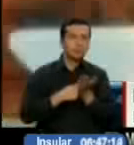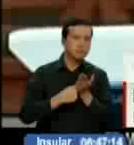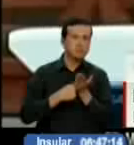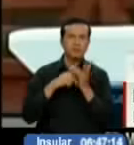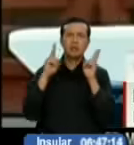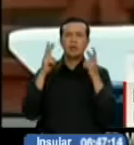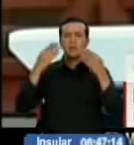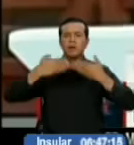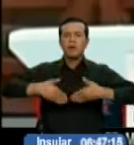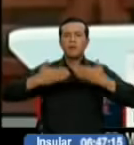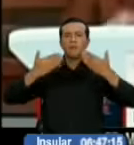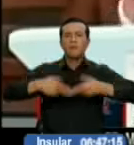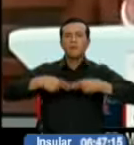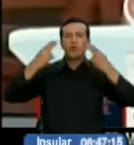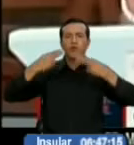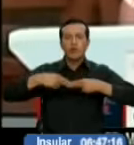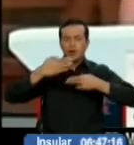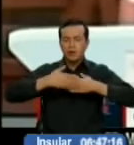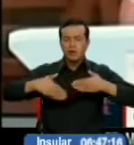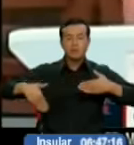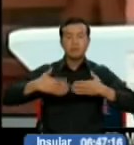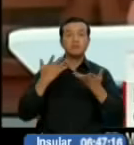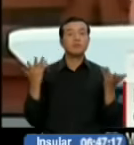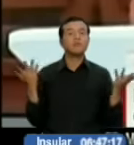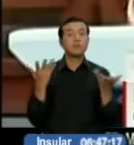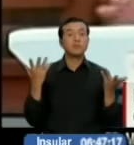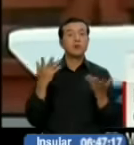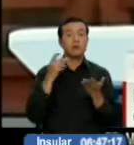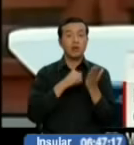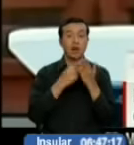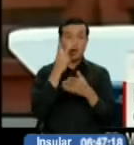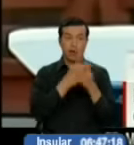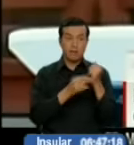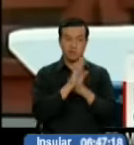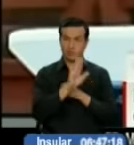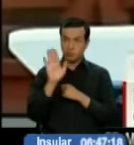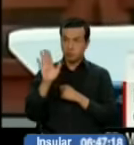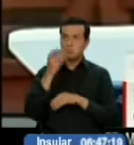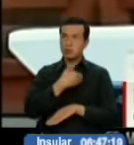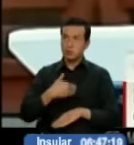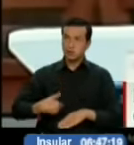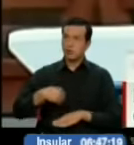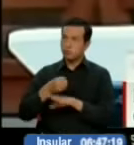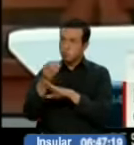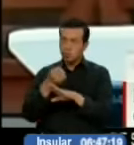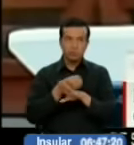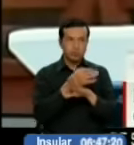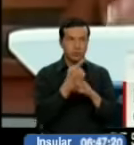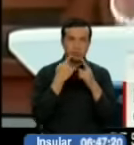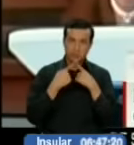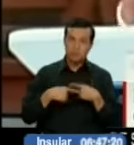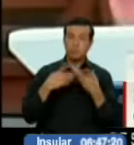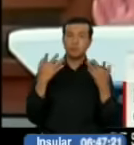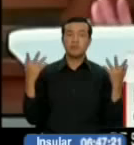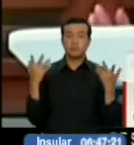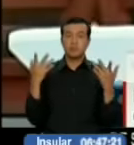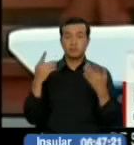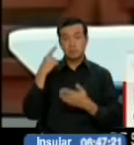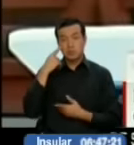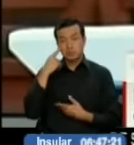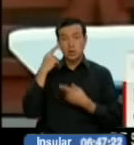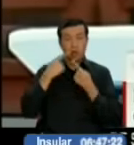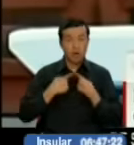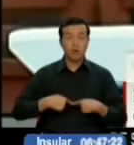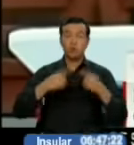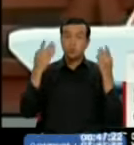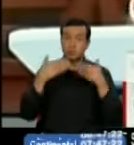seguridad en la frontera. Las cancilleres harán recomendaciones a sus respectivos mandatarios, pero aseguraron que no está previsto el anuncio